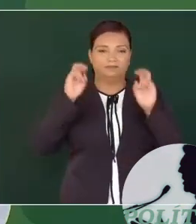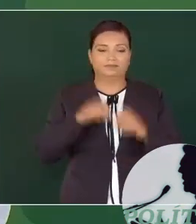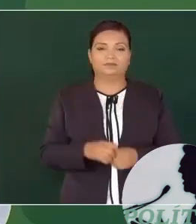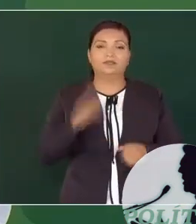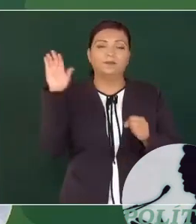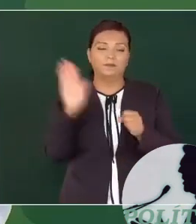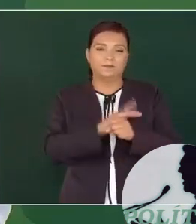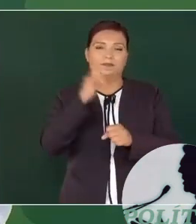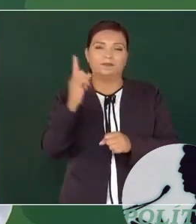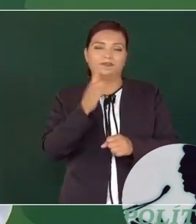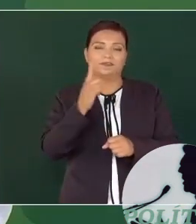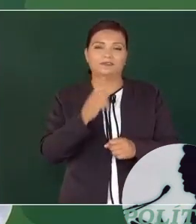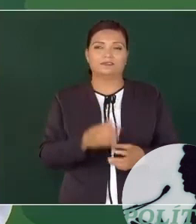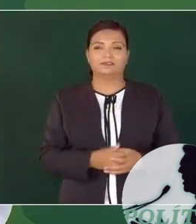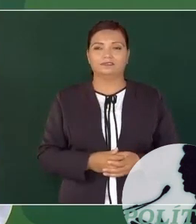porque